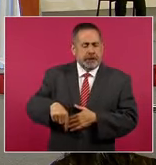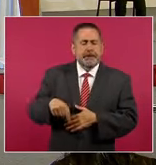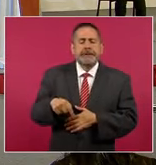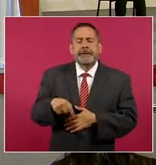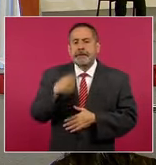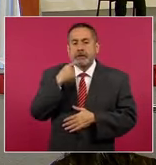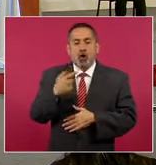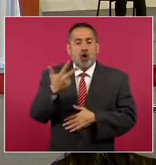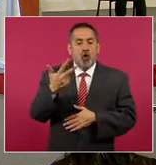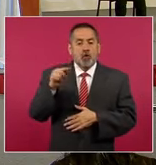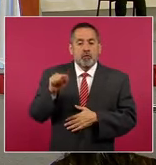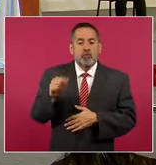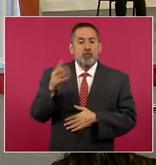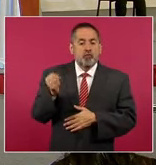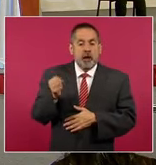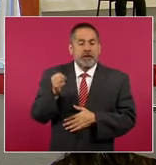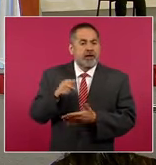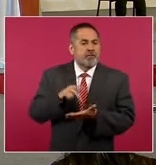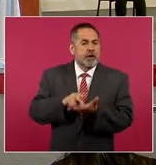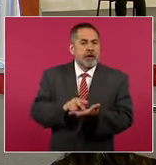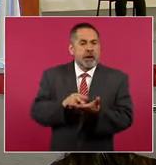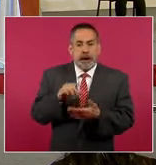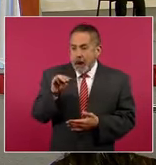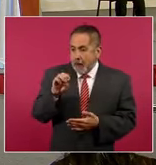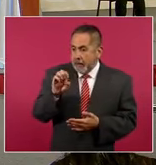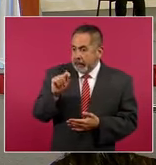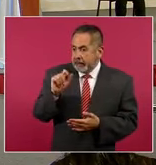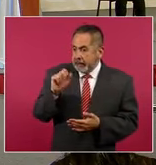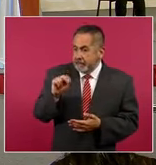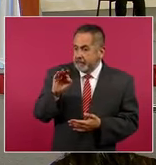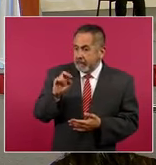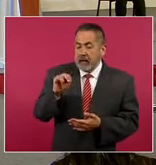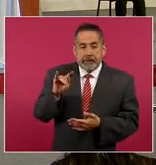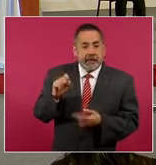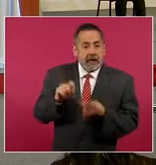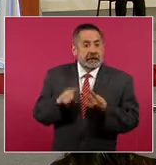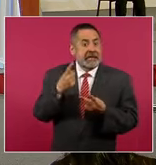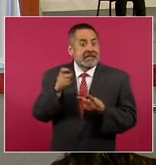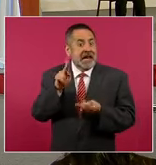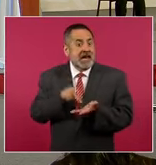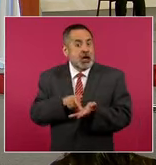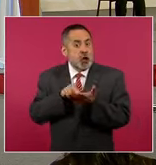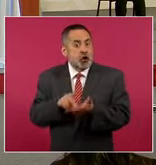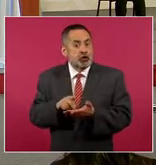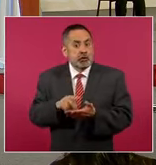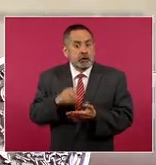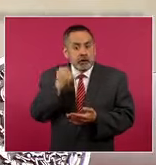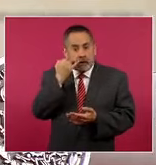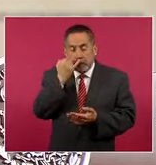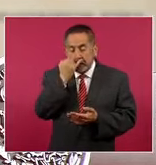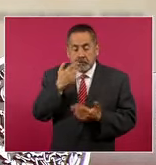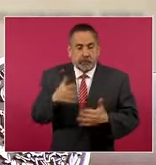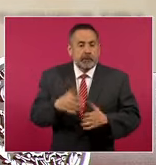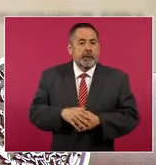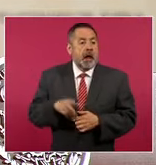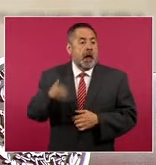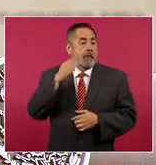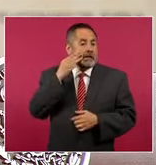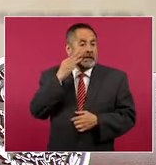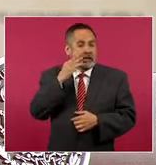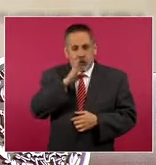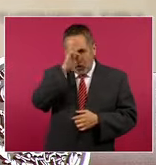anteriormente, 8.9 toneladas de metanfetamina y 100 kilogramos de cocaína. En Manzanillo,